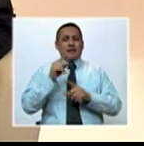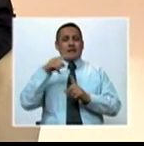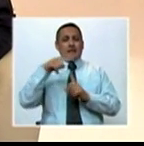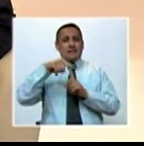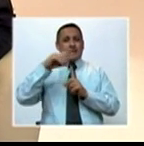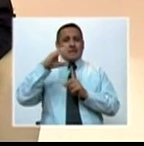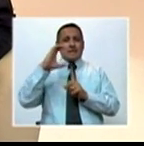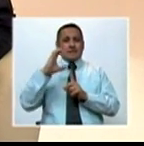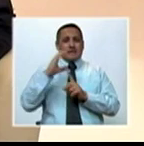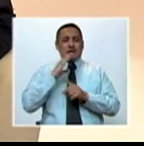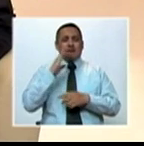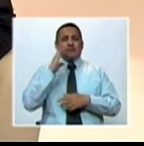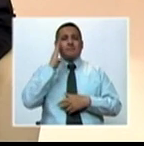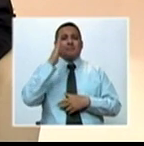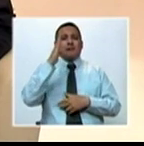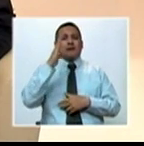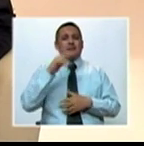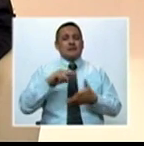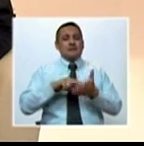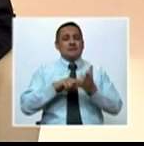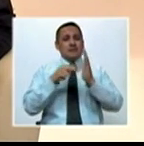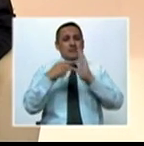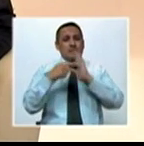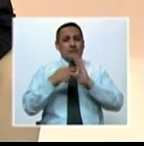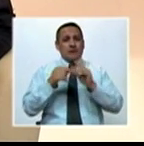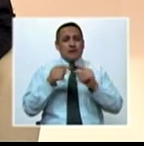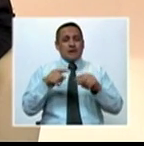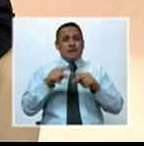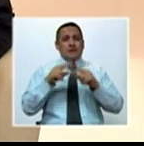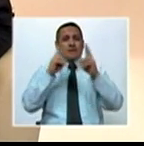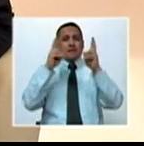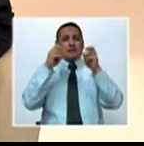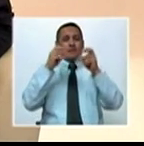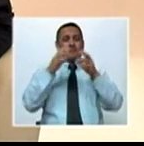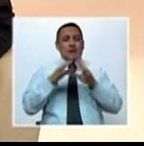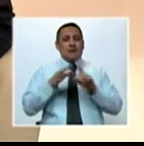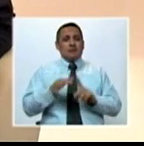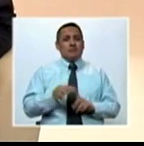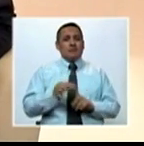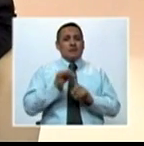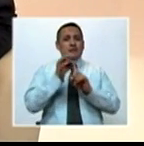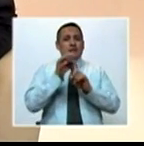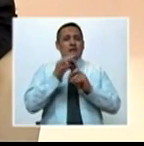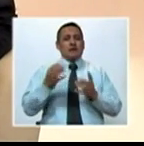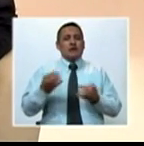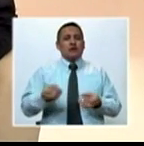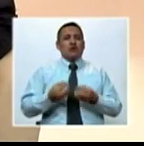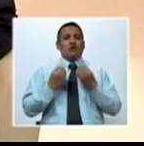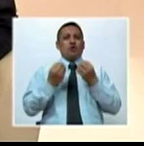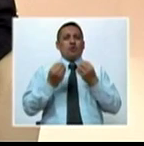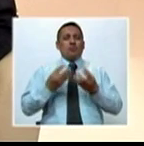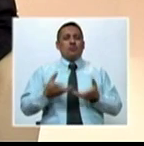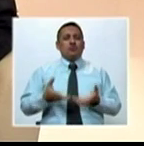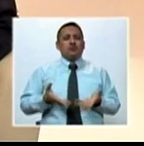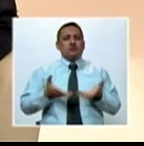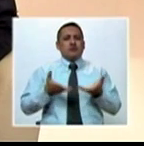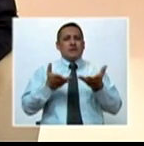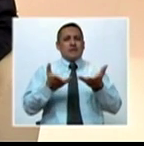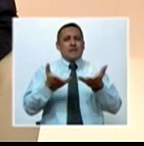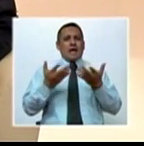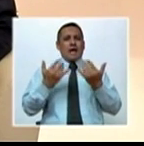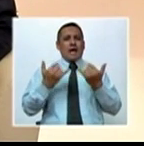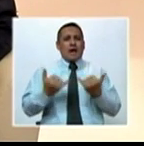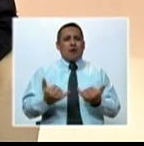el tribunal sobre este caso concreto y cómo se